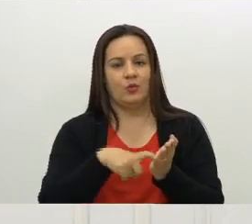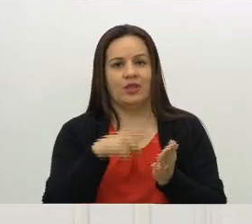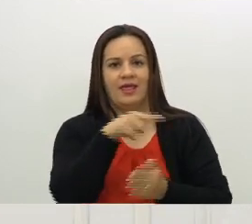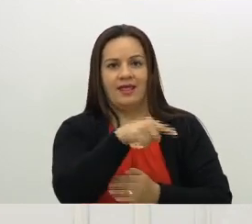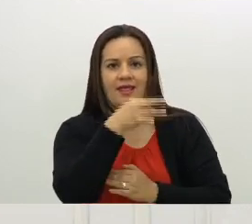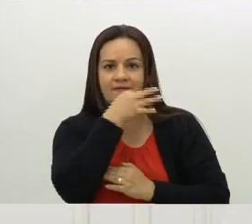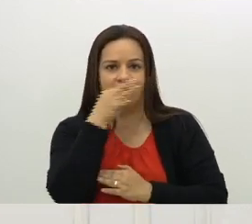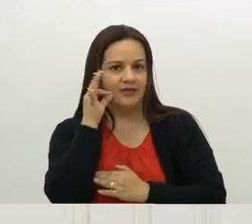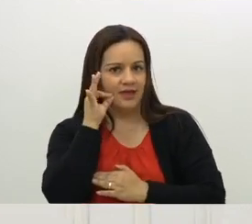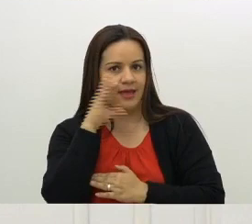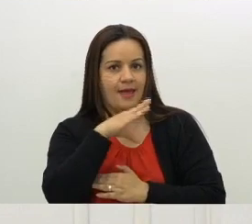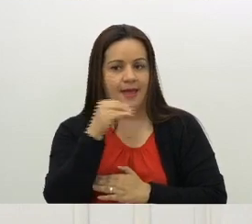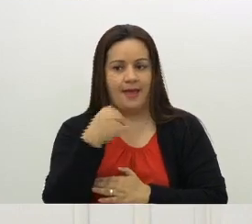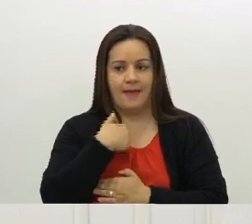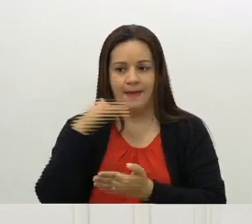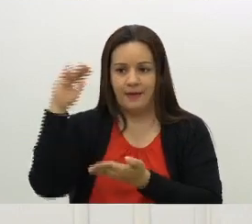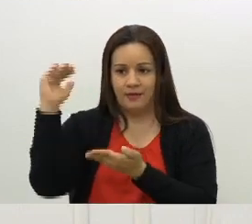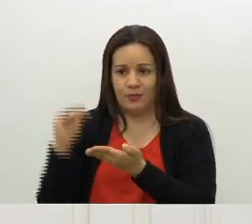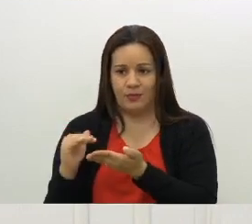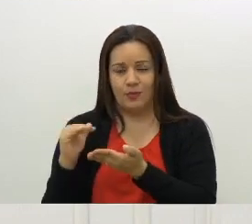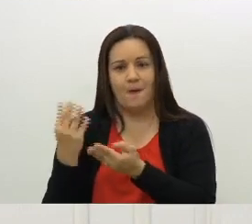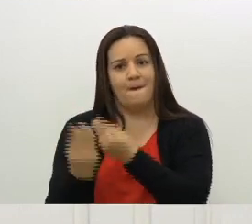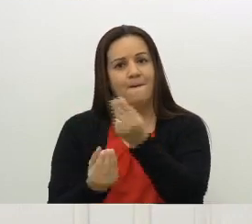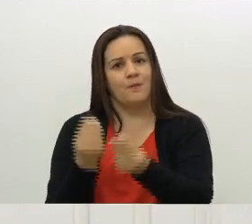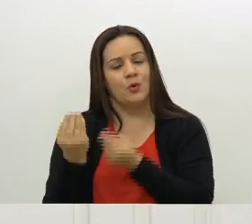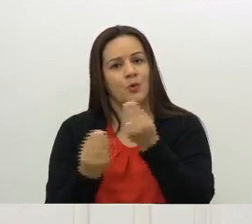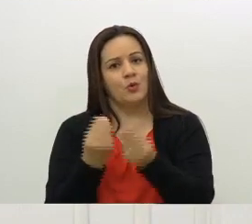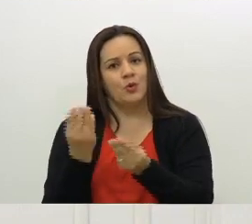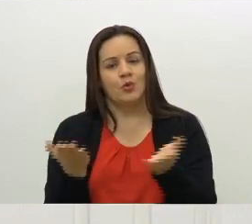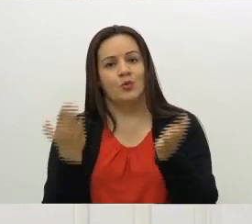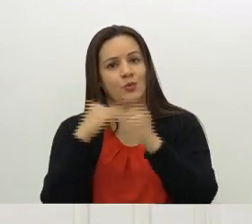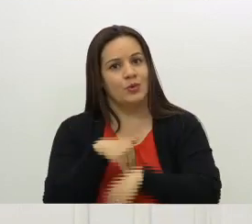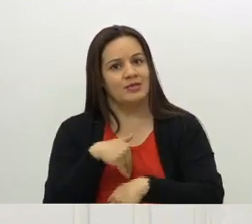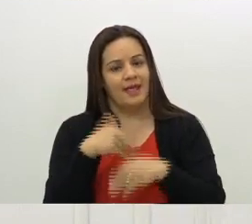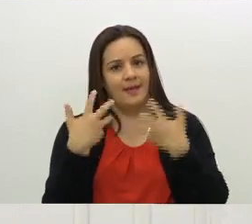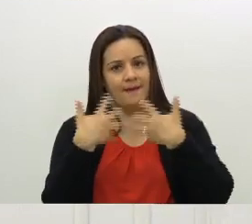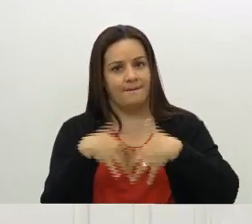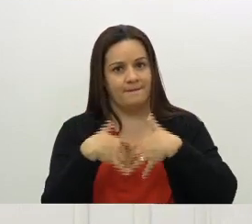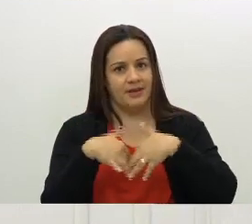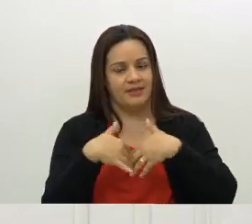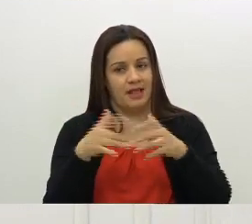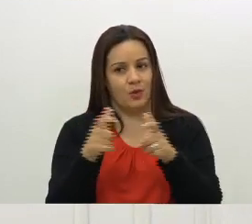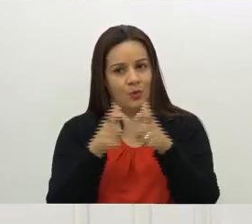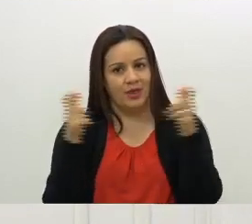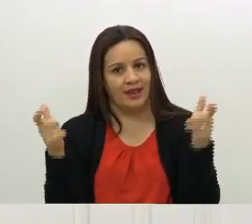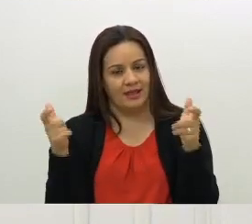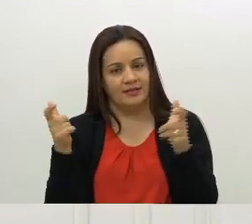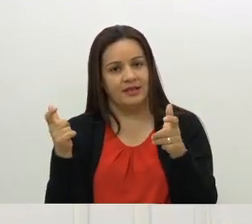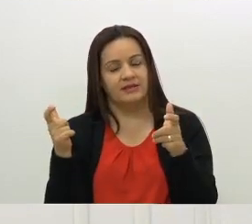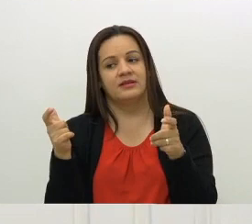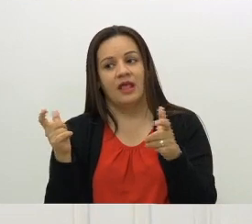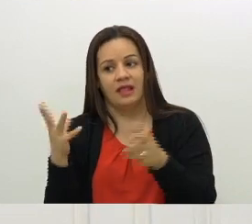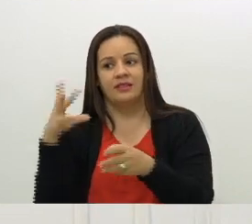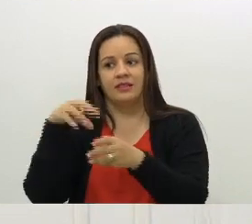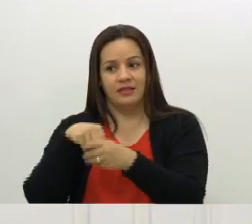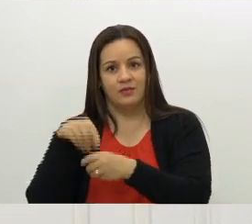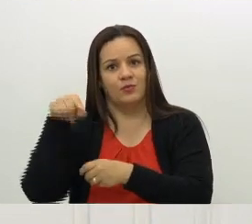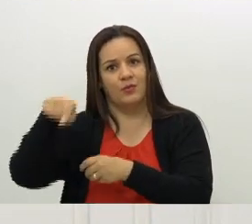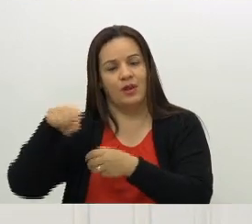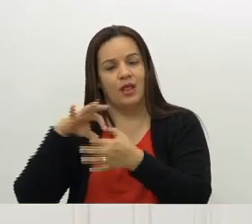además hay una reducción de la producción, y al no estar los empresarios grandes en esa